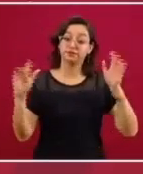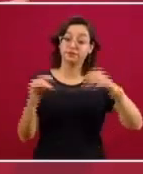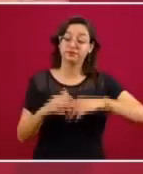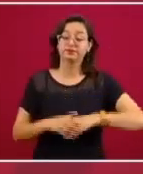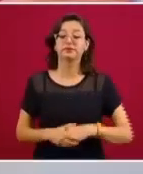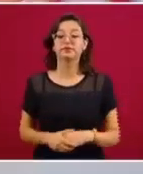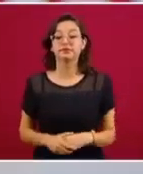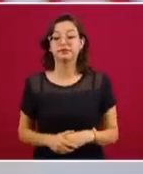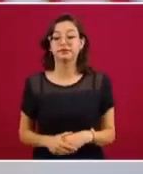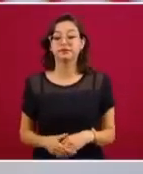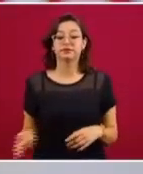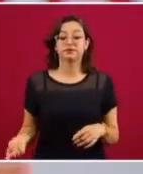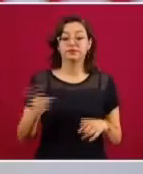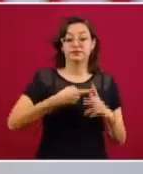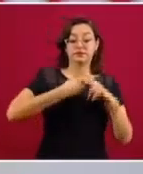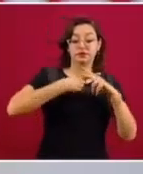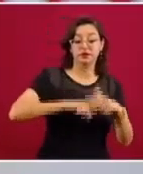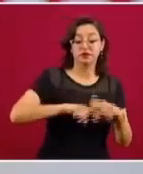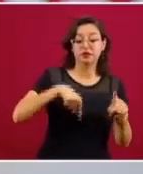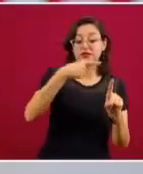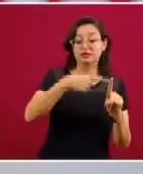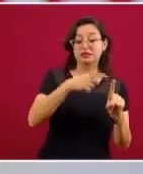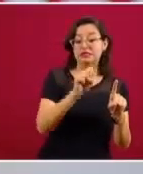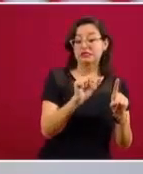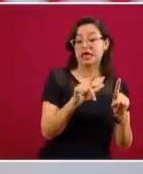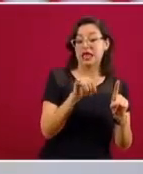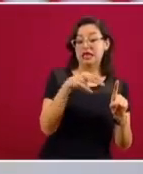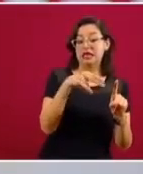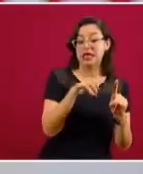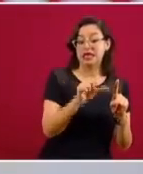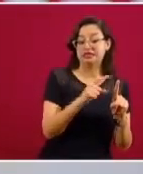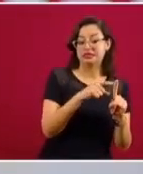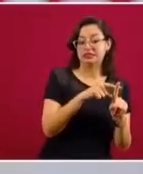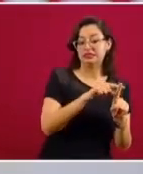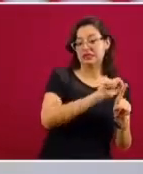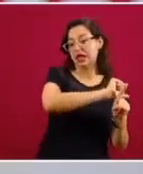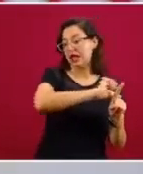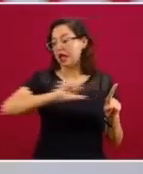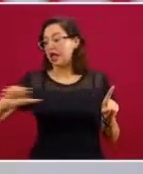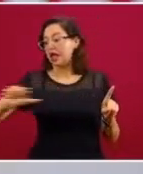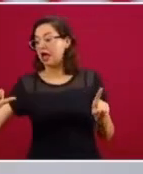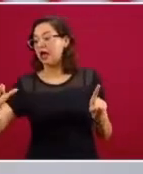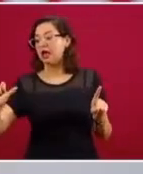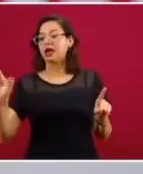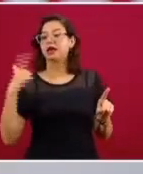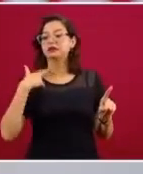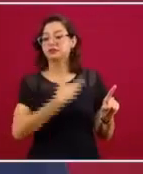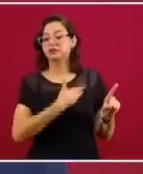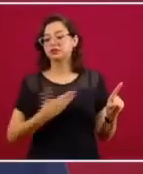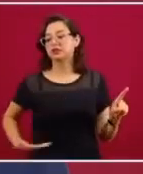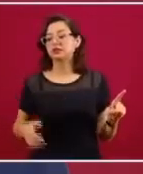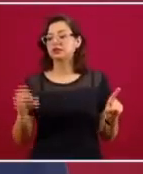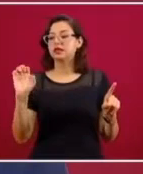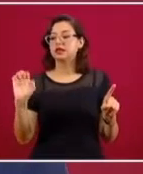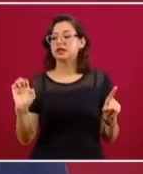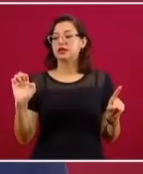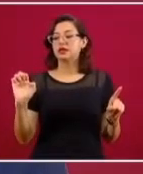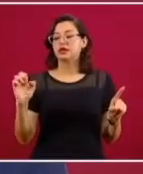desde Salinas hasta el expresidente Peña,